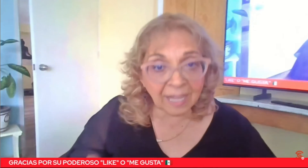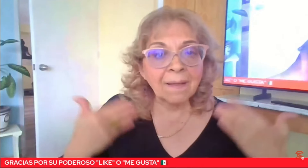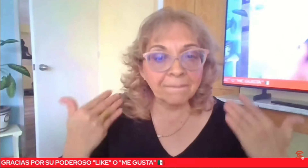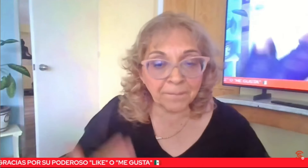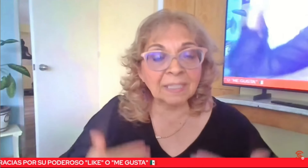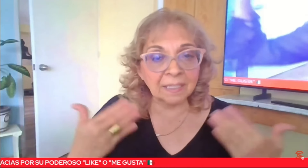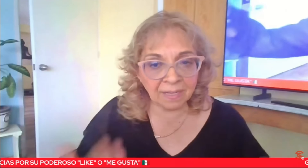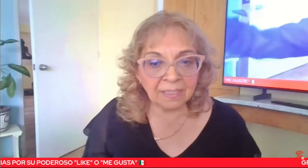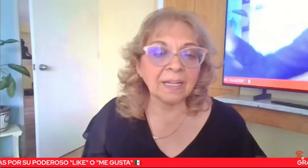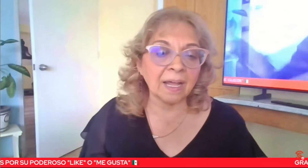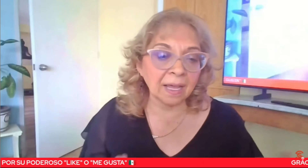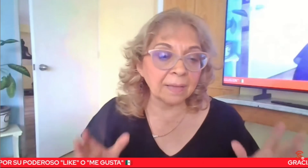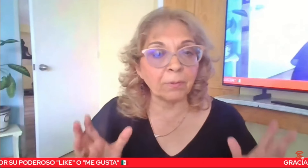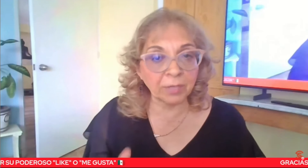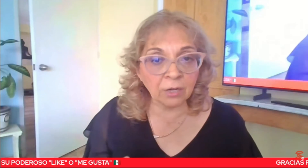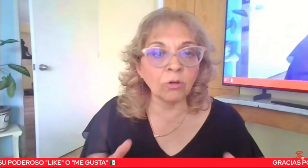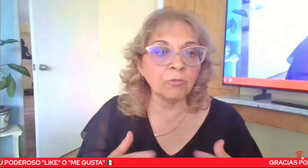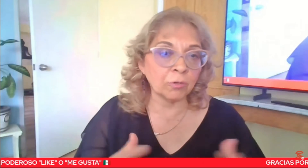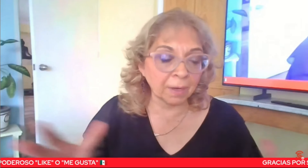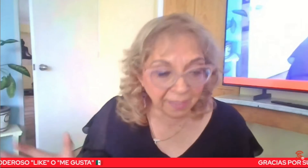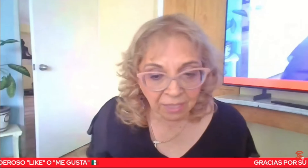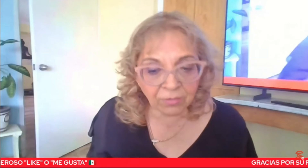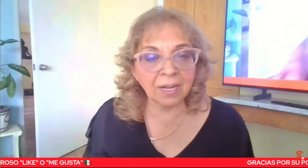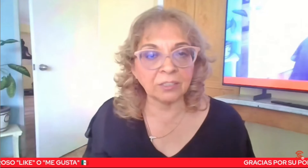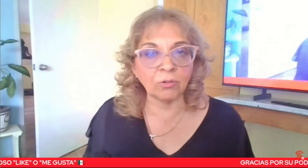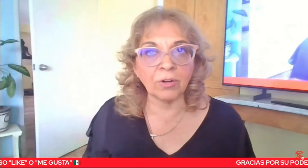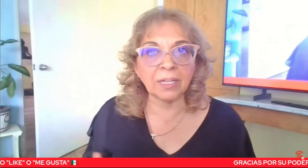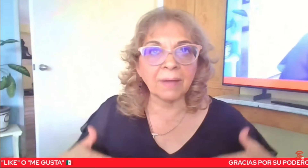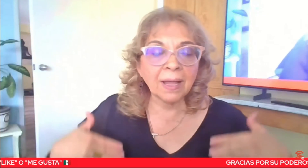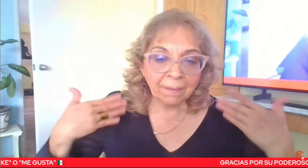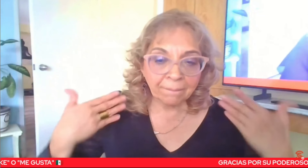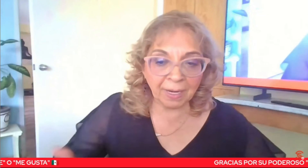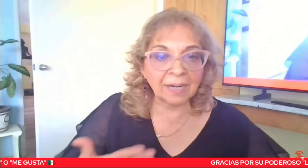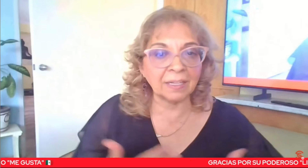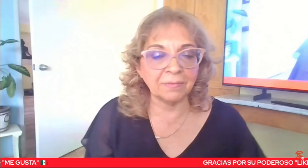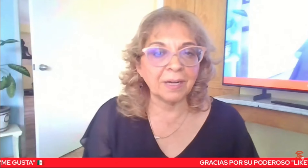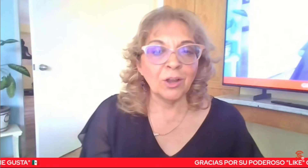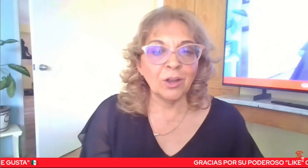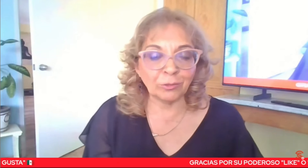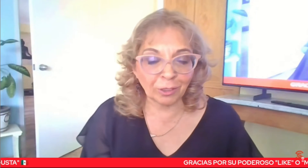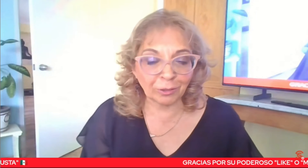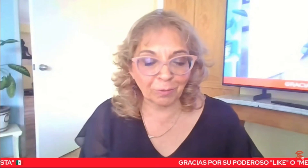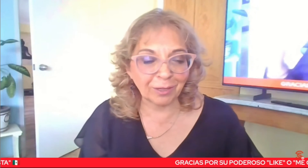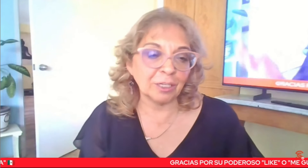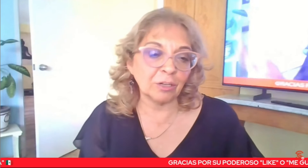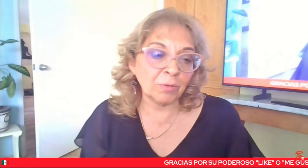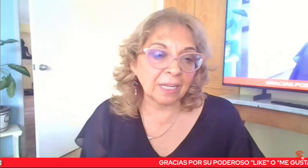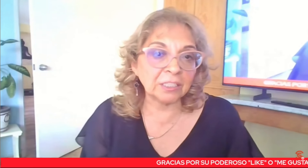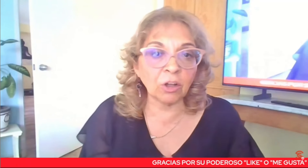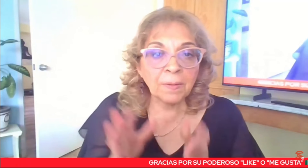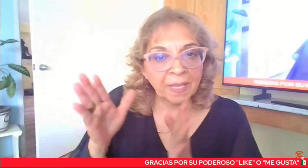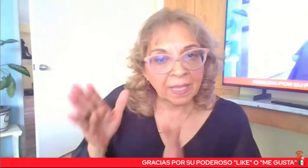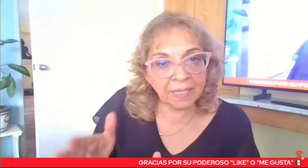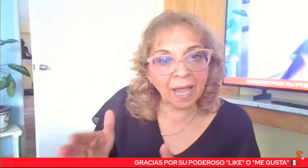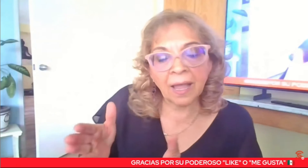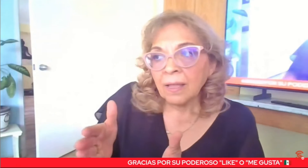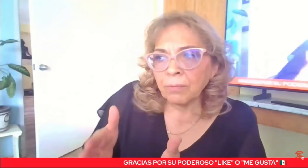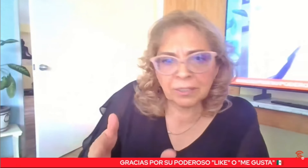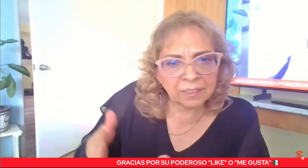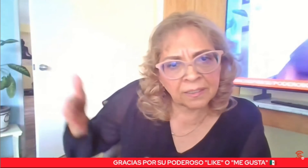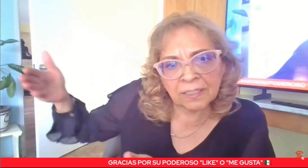ser visibilizada y, ¿por qué no?, formar parte de una dirección colectiva para reactivar los medios públicos de comunicación y